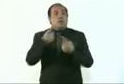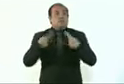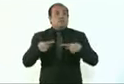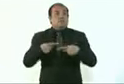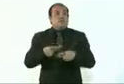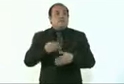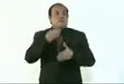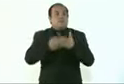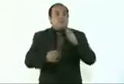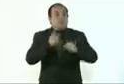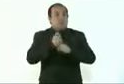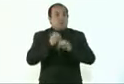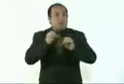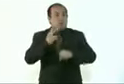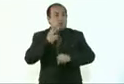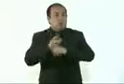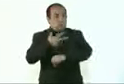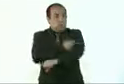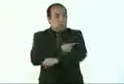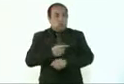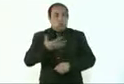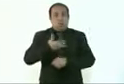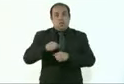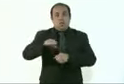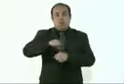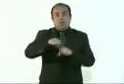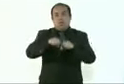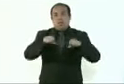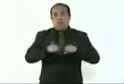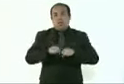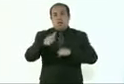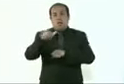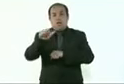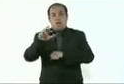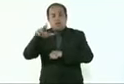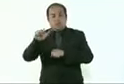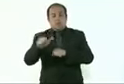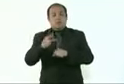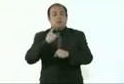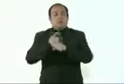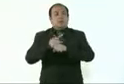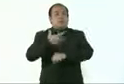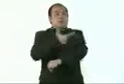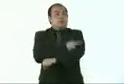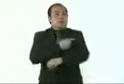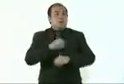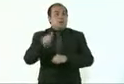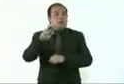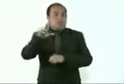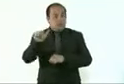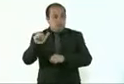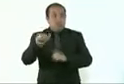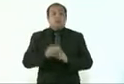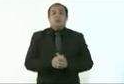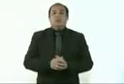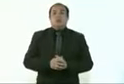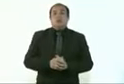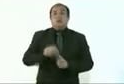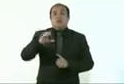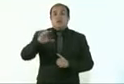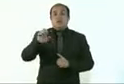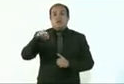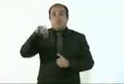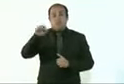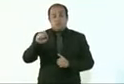su primera o segunda dosis. Tenemos Sala de Armas con vacunas de primera dosis AstraZeneca y completar esquemas de AstraZeneca. El CENSIS